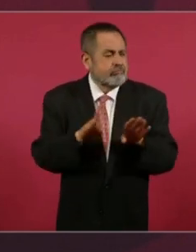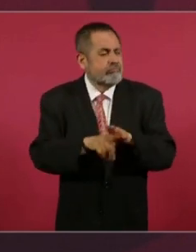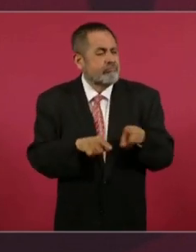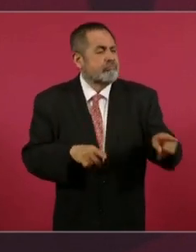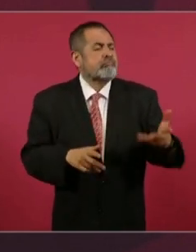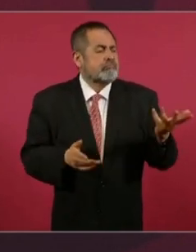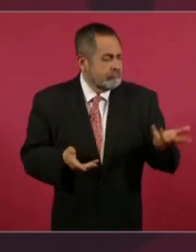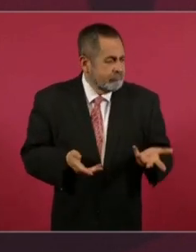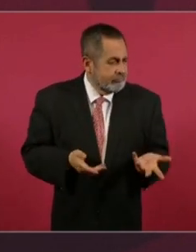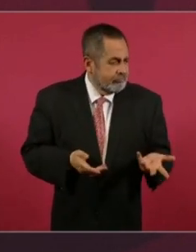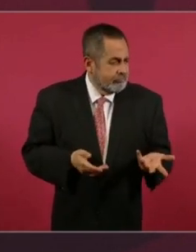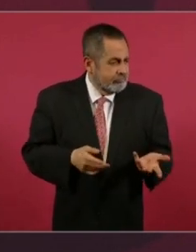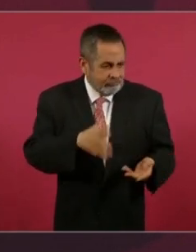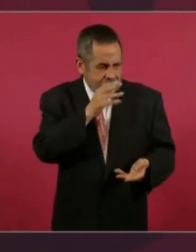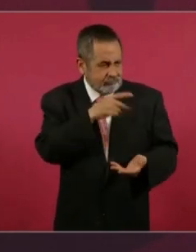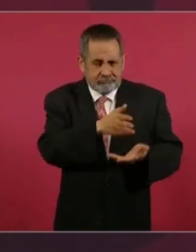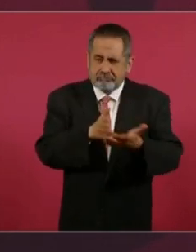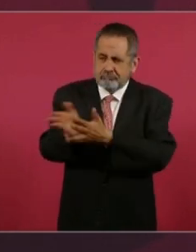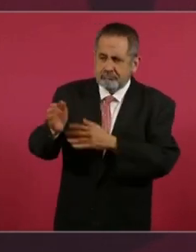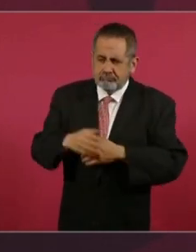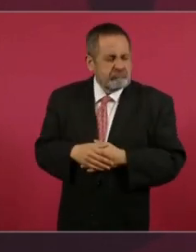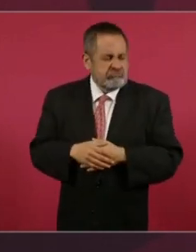¿Cómo